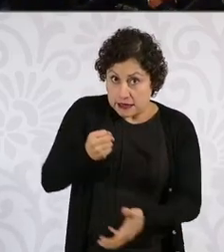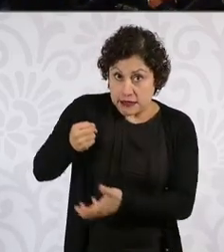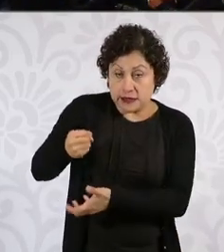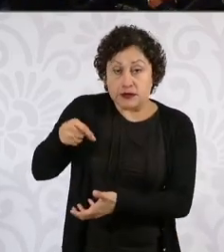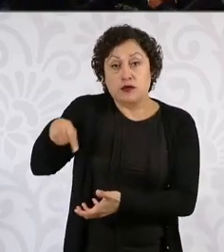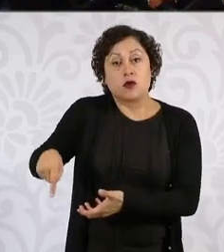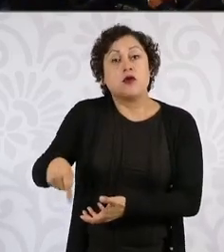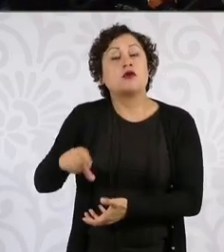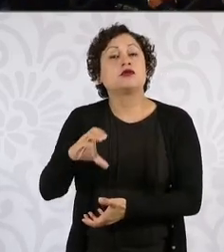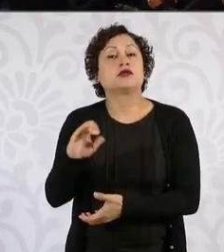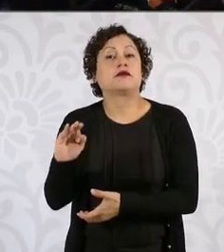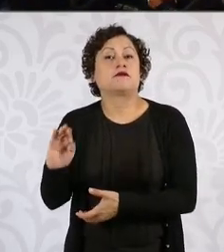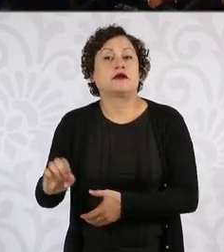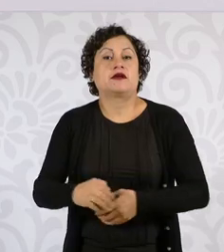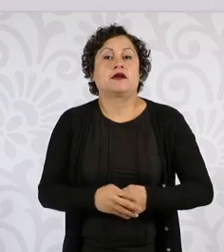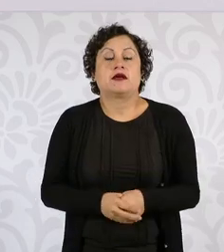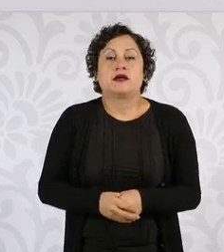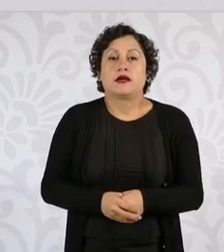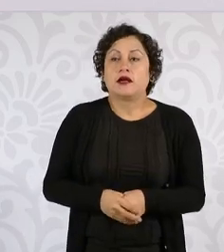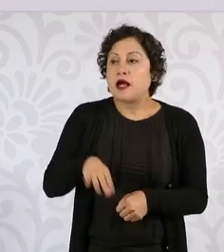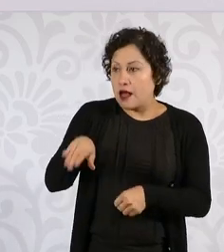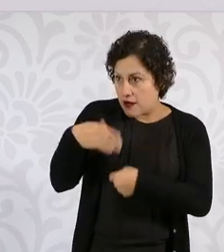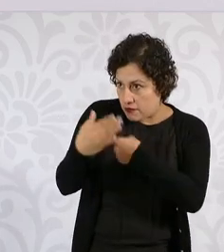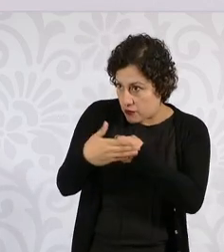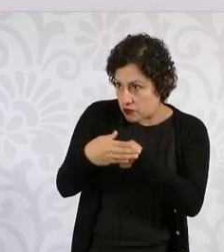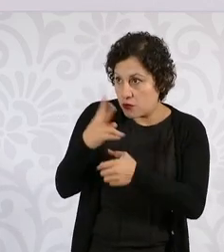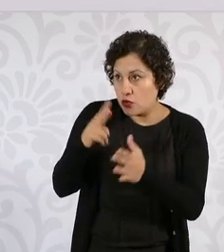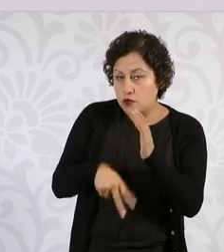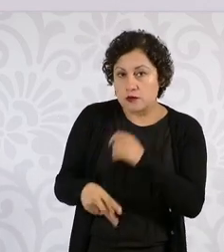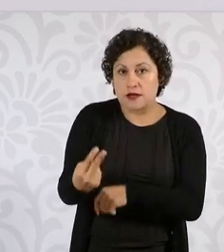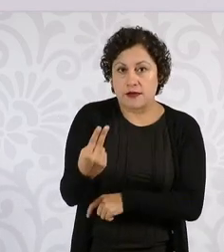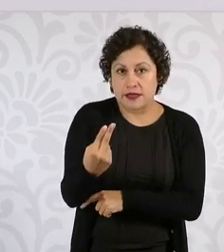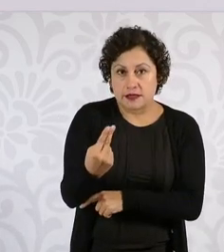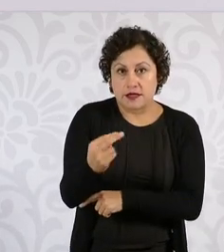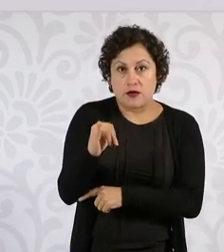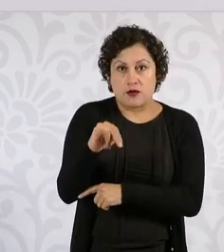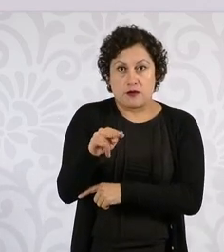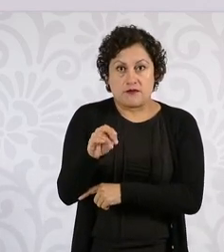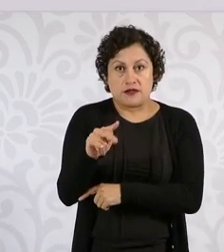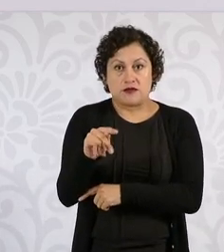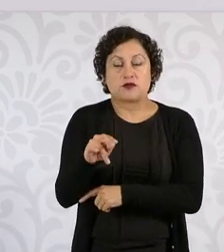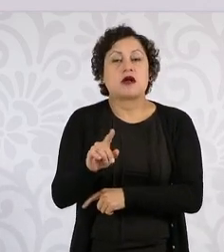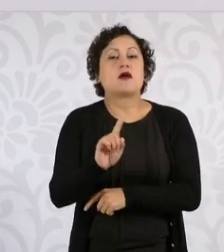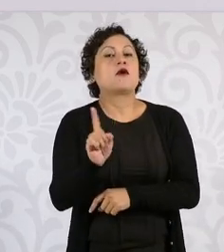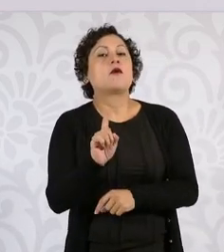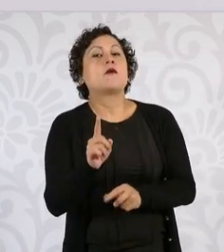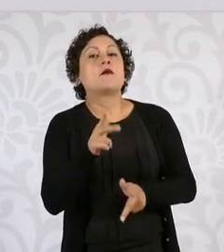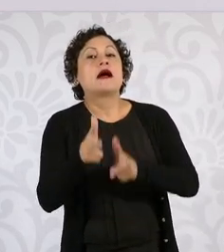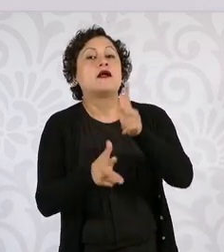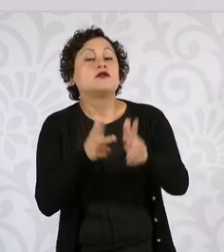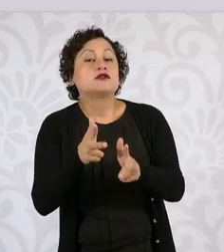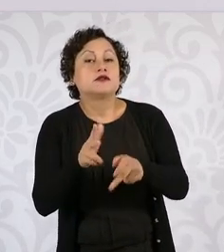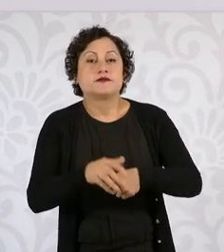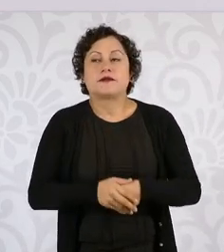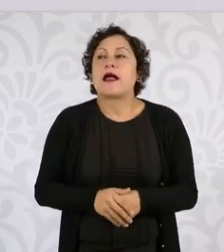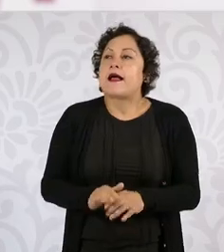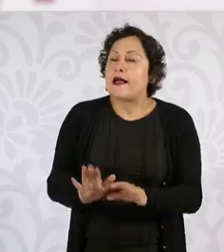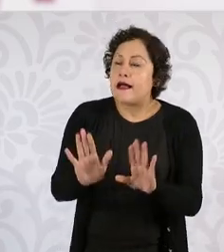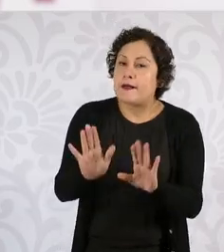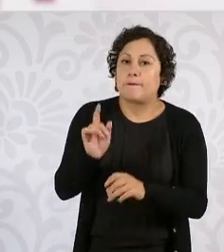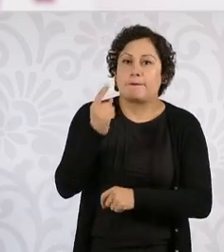infraestructura? Ah, del presupuesto para el 2025 en general en el infraestructura. Caso para los trenes. Ajá. Ah, son.